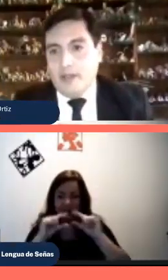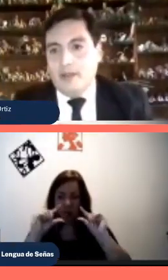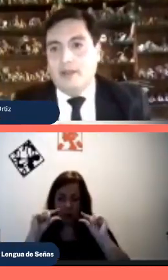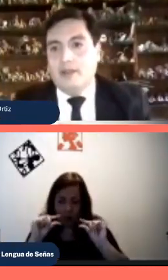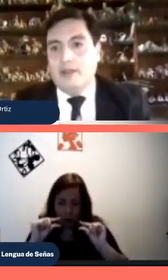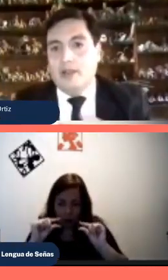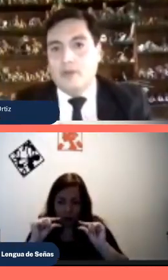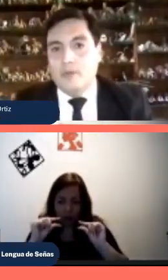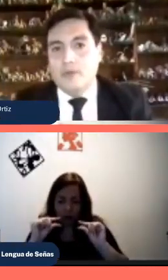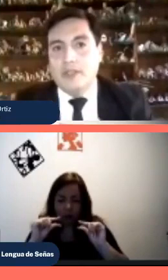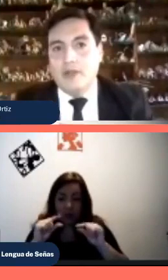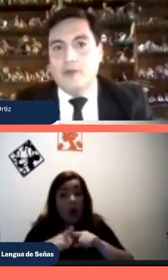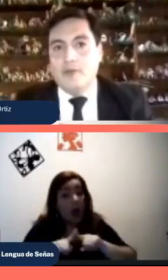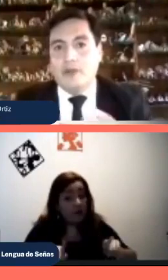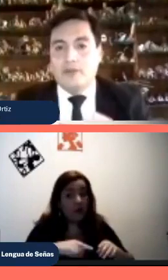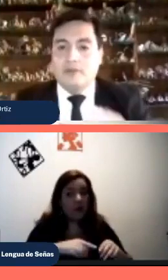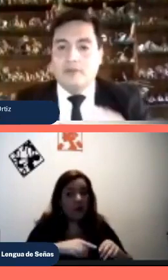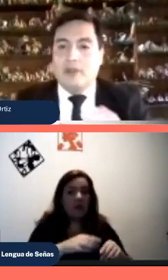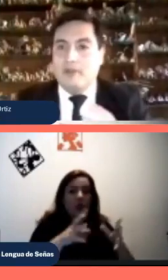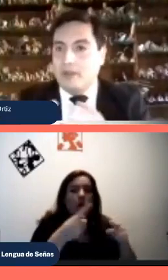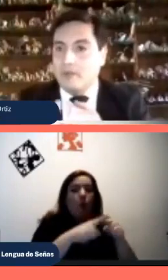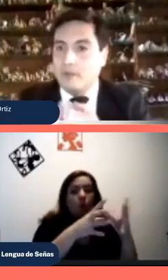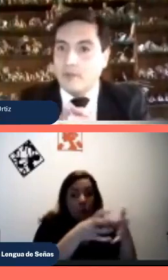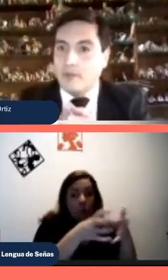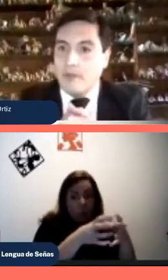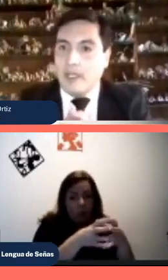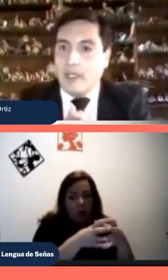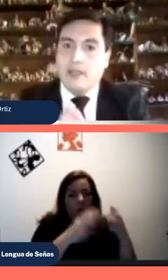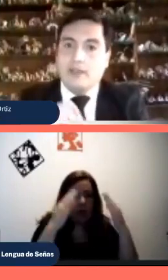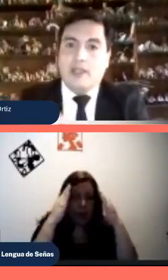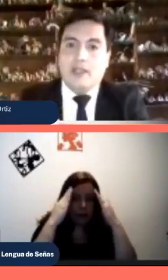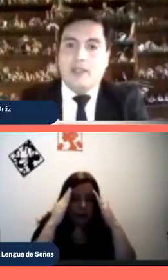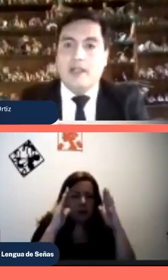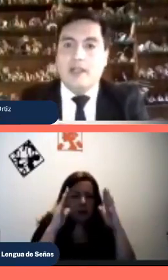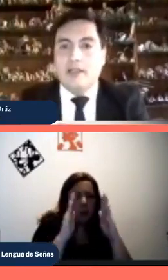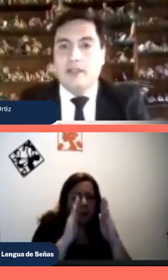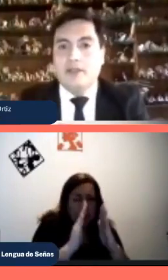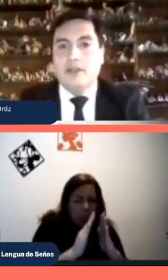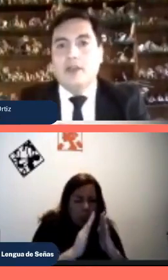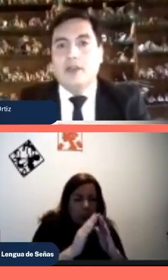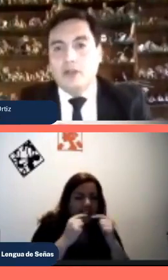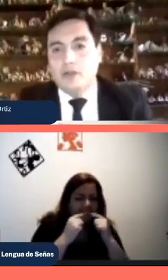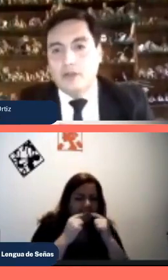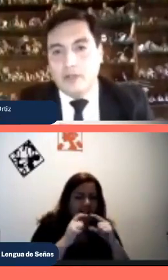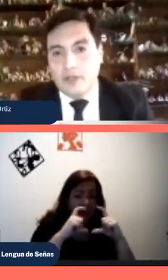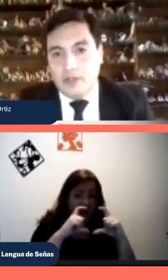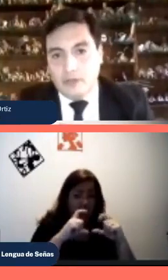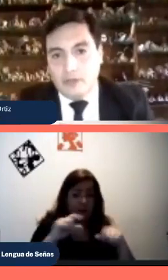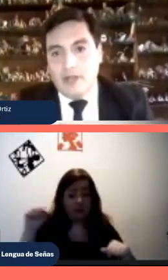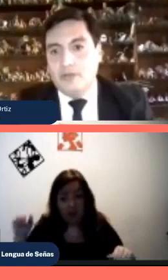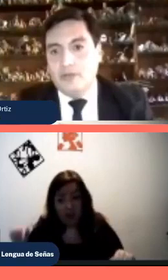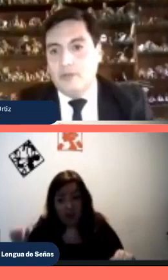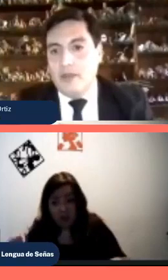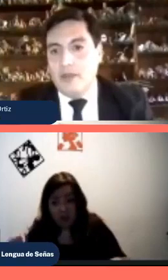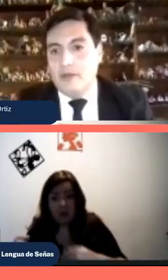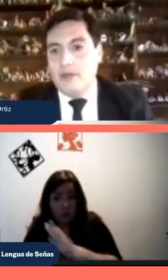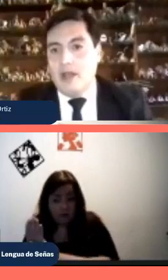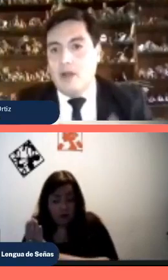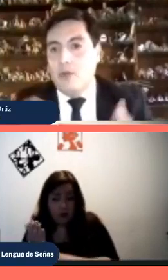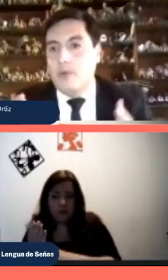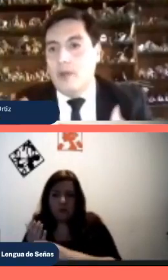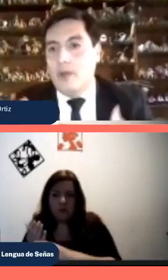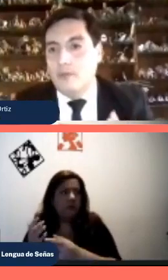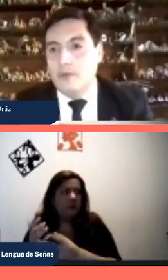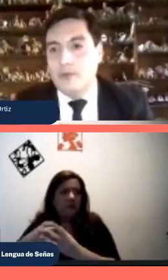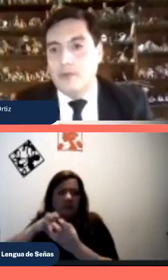diferencia del común de este grupo, que son cabezas mucho más pequeñas y dientes grandes, lo cual, sumado a